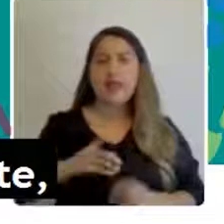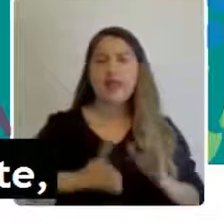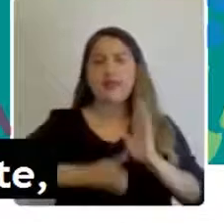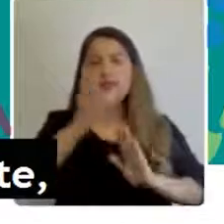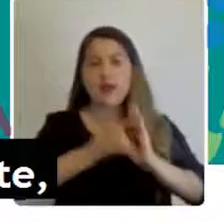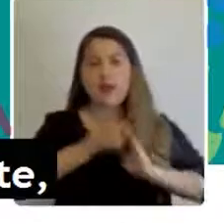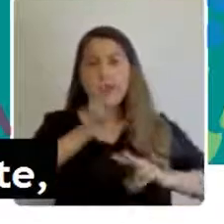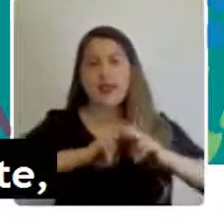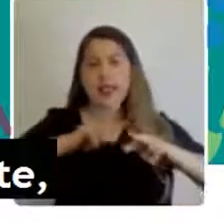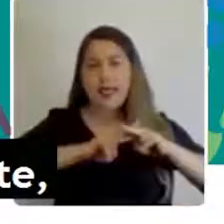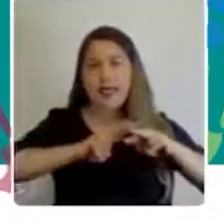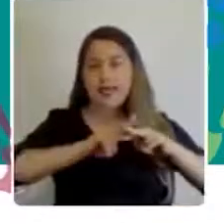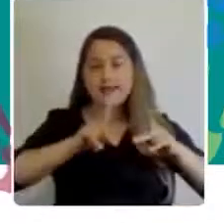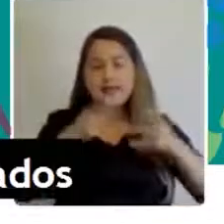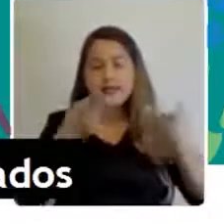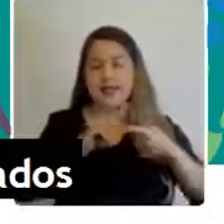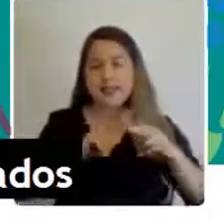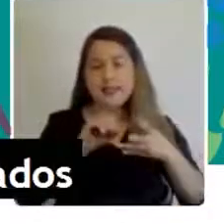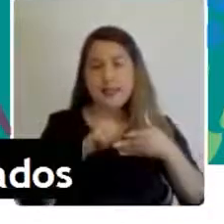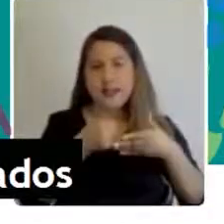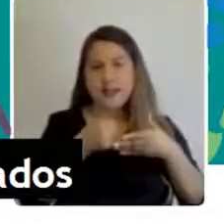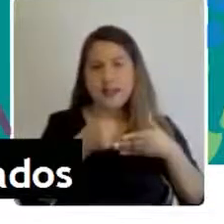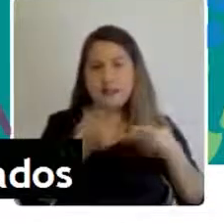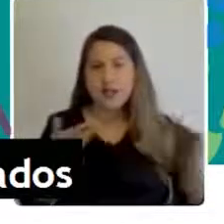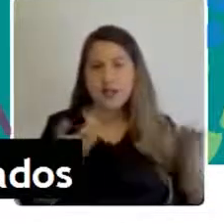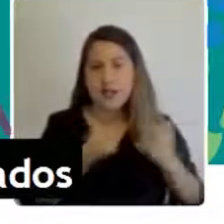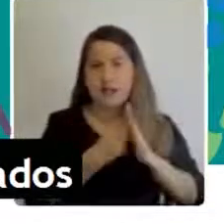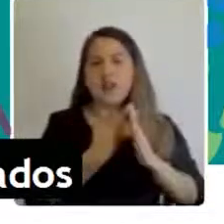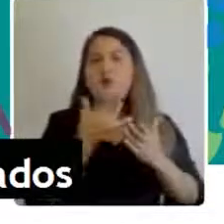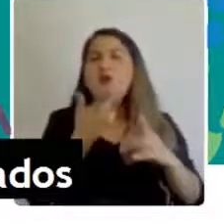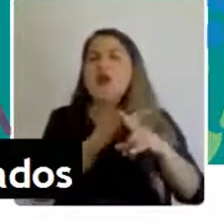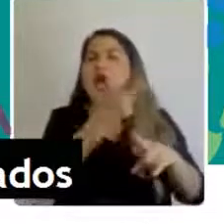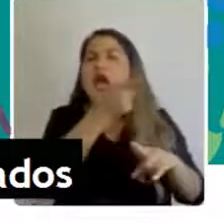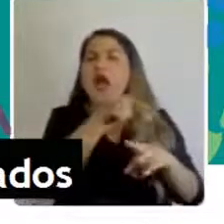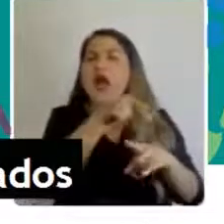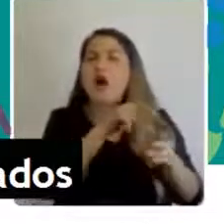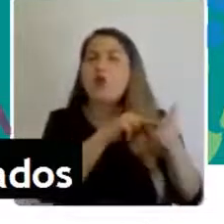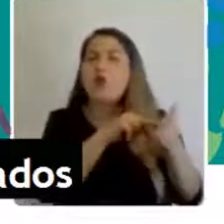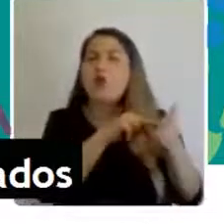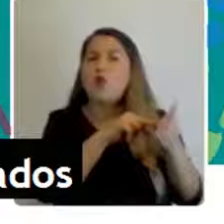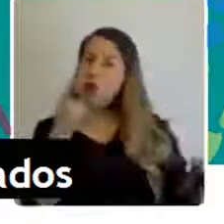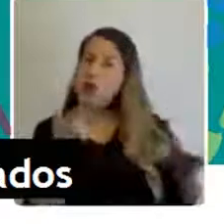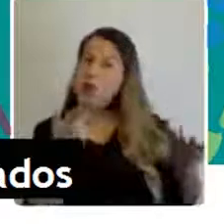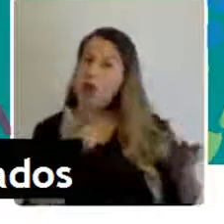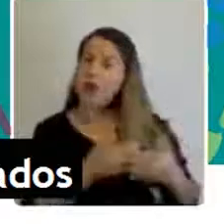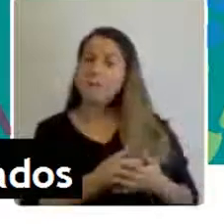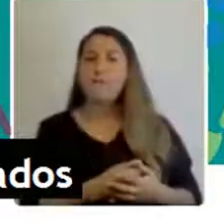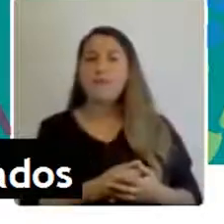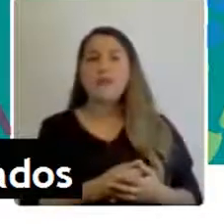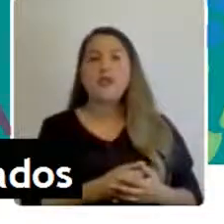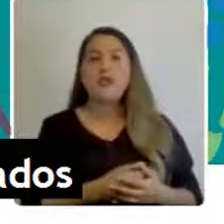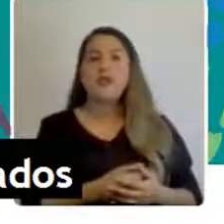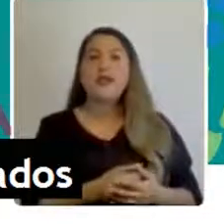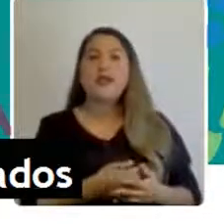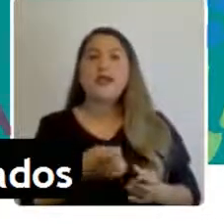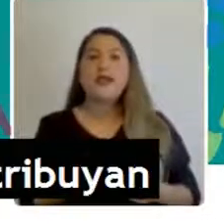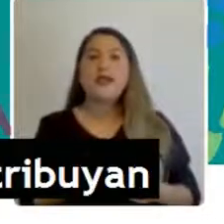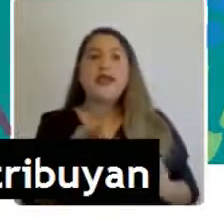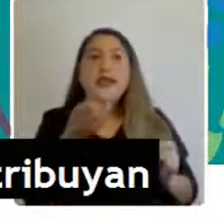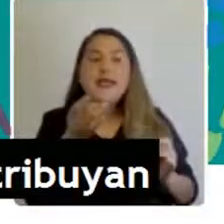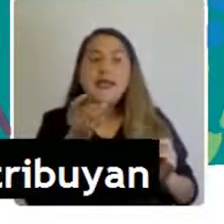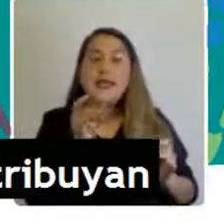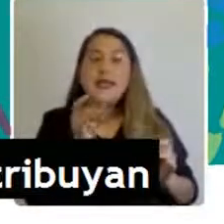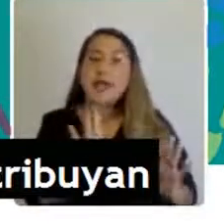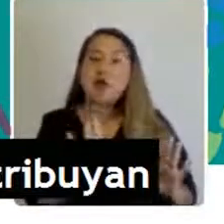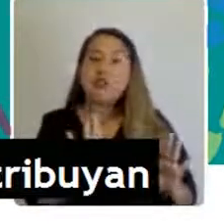y mercantilizar finalmente. Porque hay aquí un problema que es la exclusividad por periodos prolongados